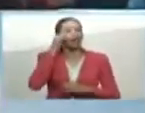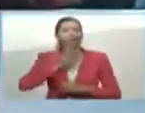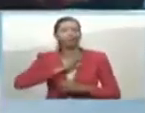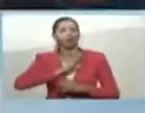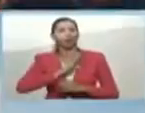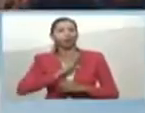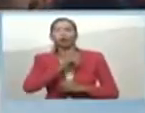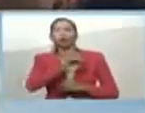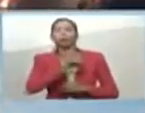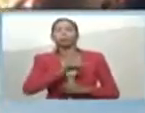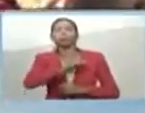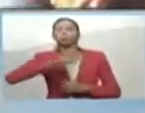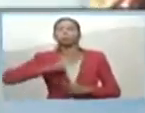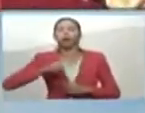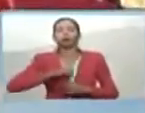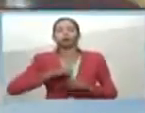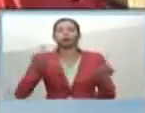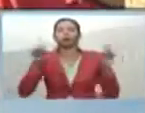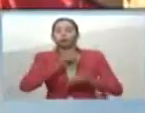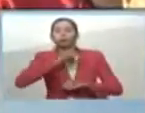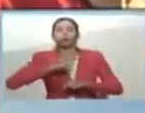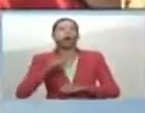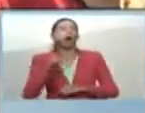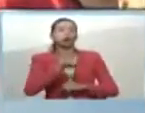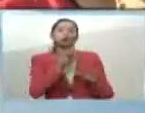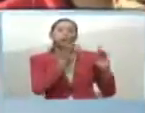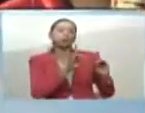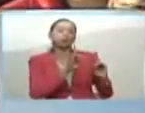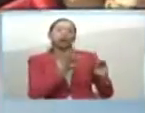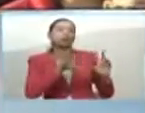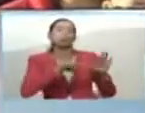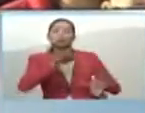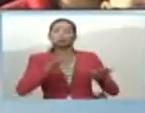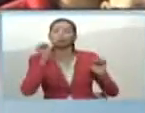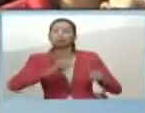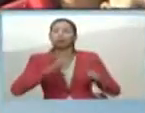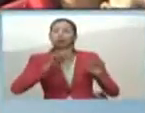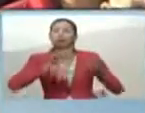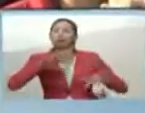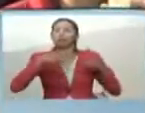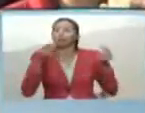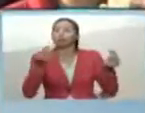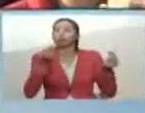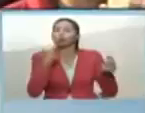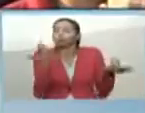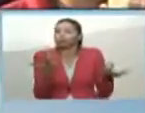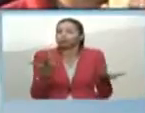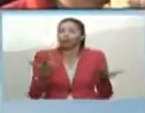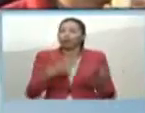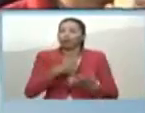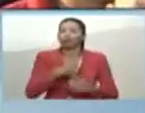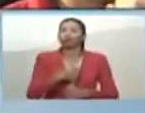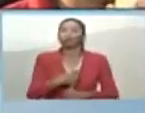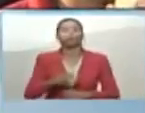parece y como a ellos les parece. Pues no, que el pueblo tenga sus recursos para poder empoderarse de eso.